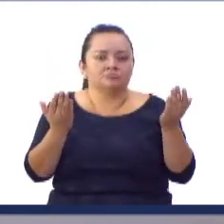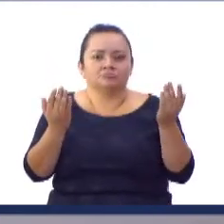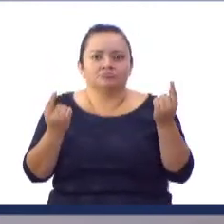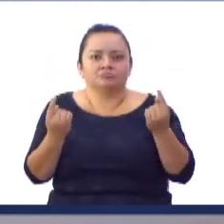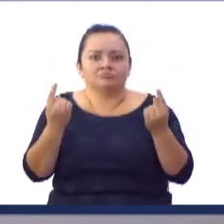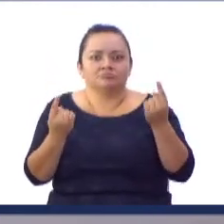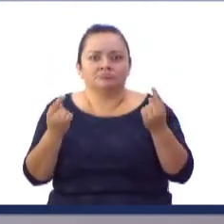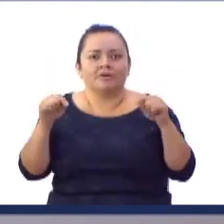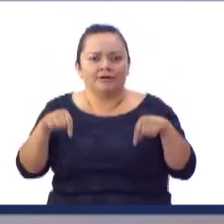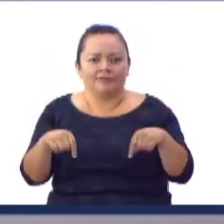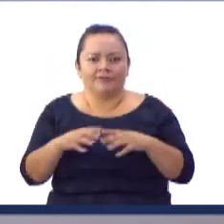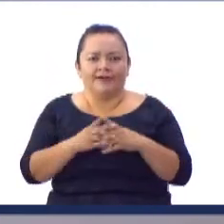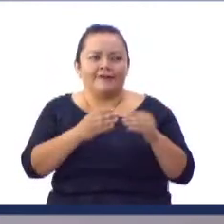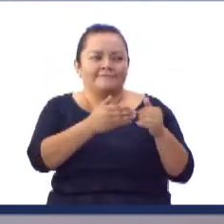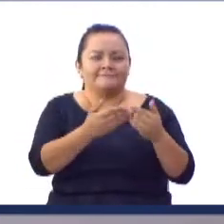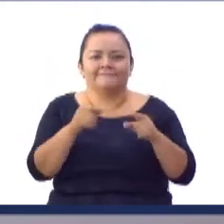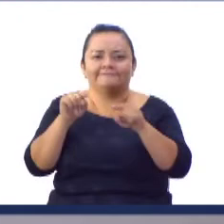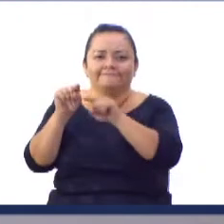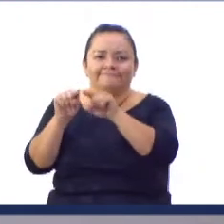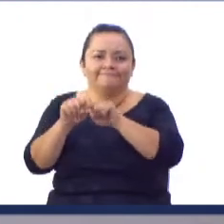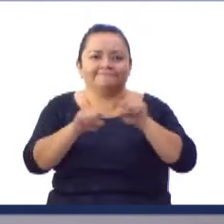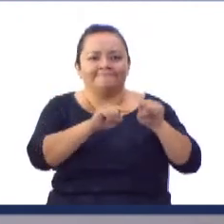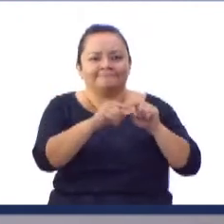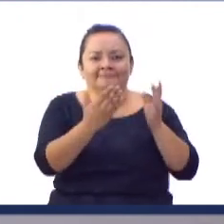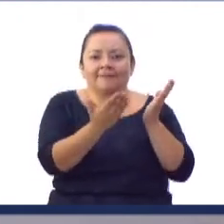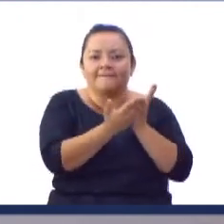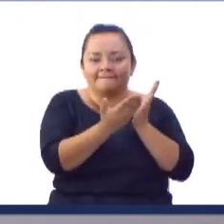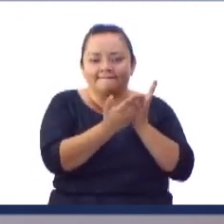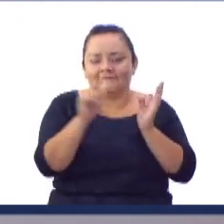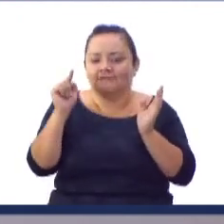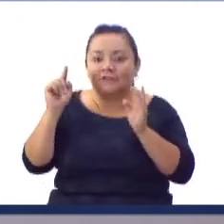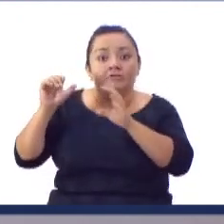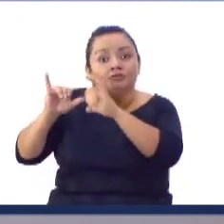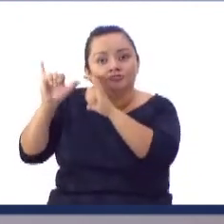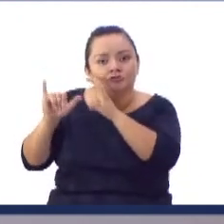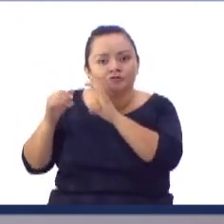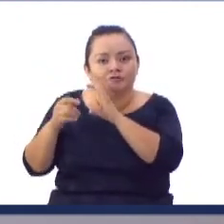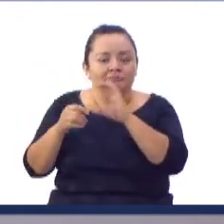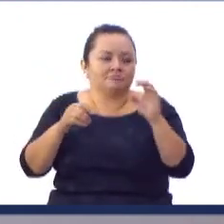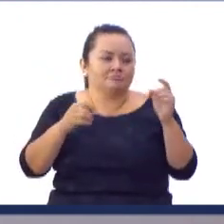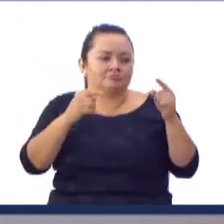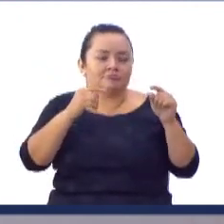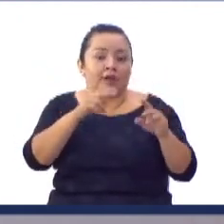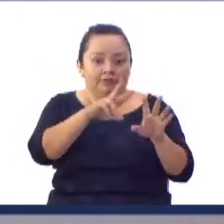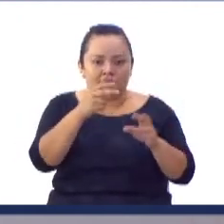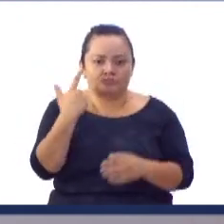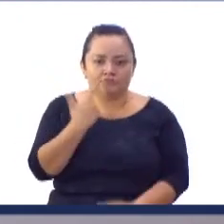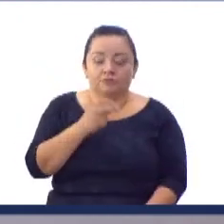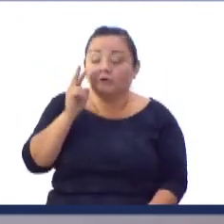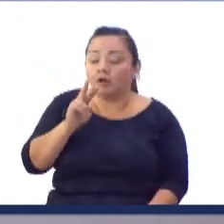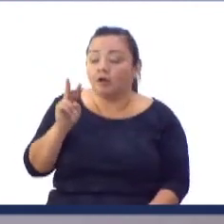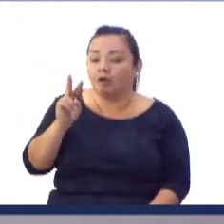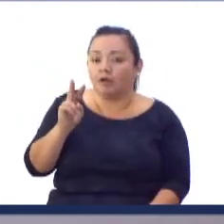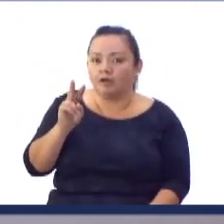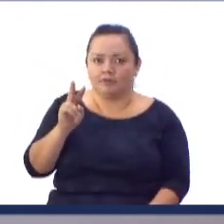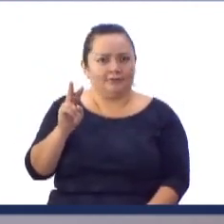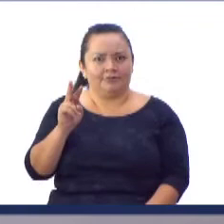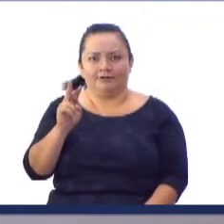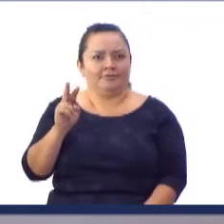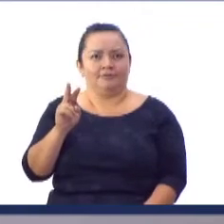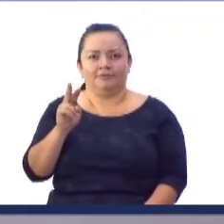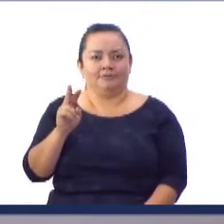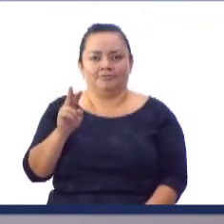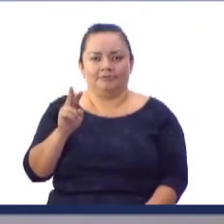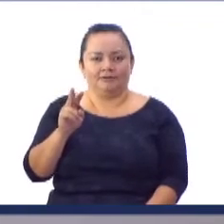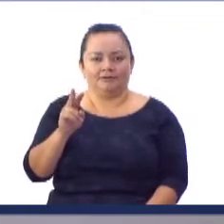porque ahora hay una gran competencia entre youtube y la palabra de dios es que en youtube y avaya hoy es san